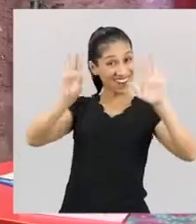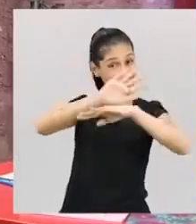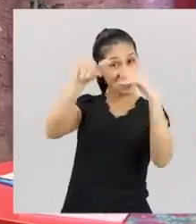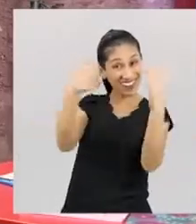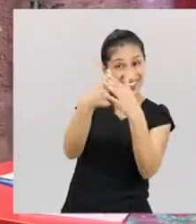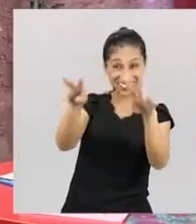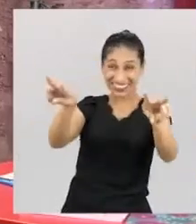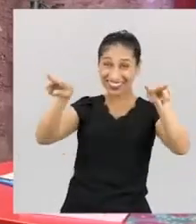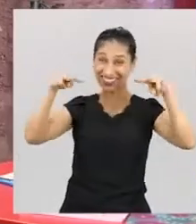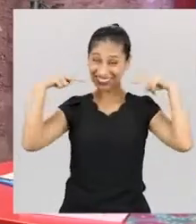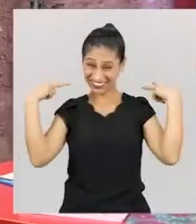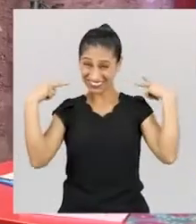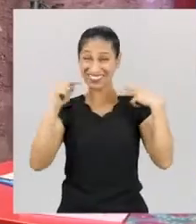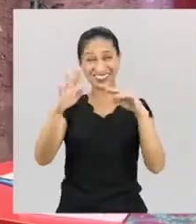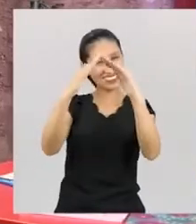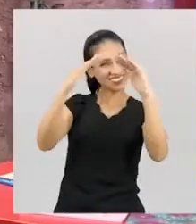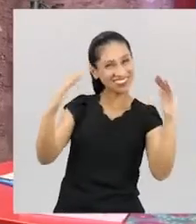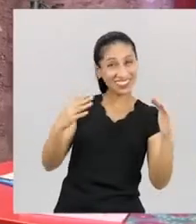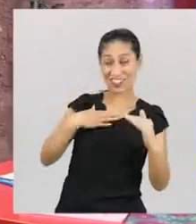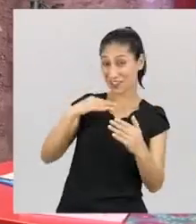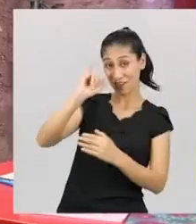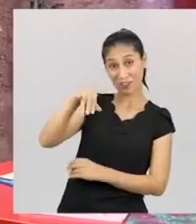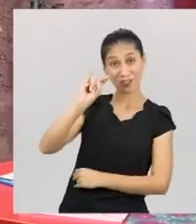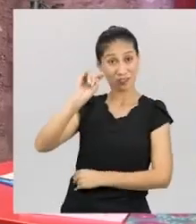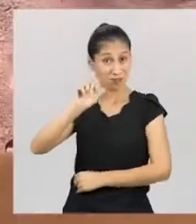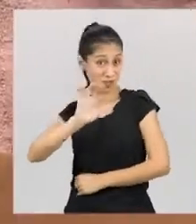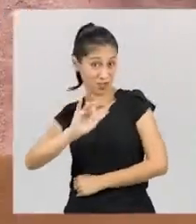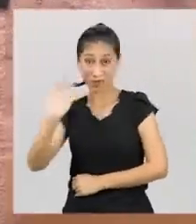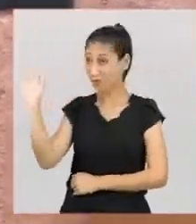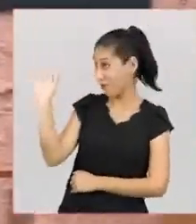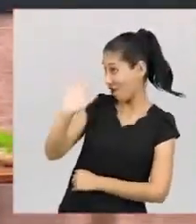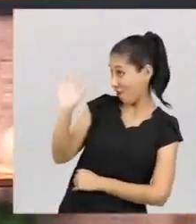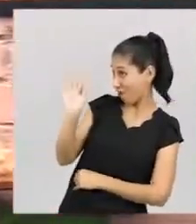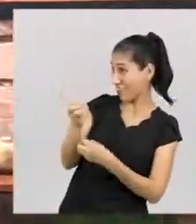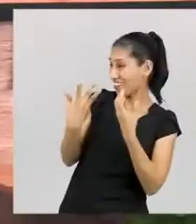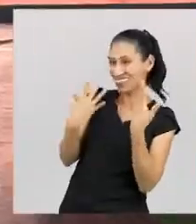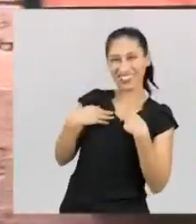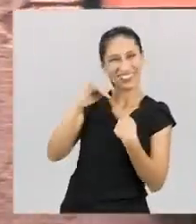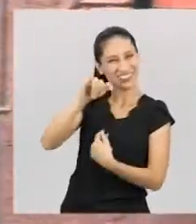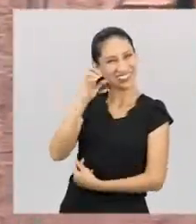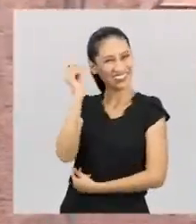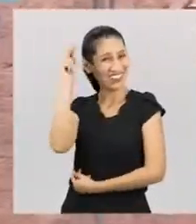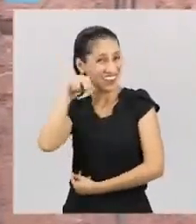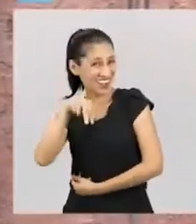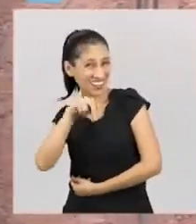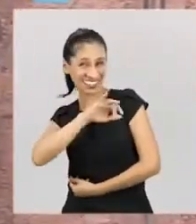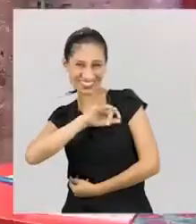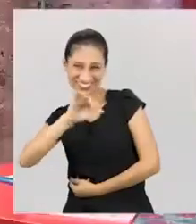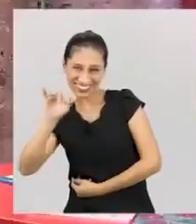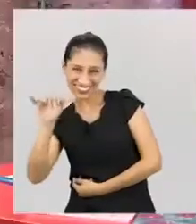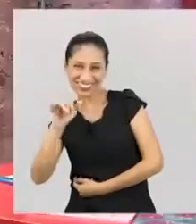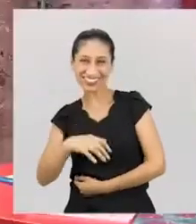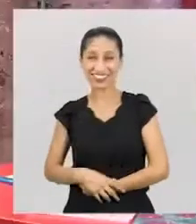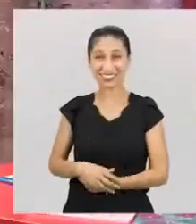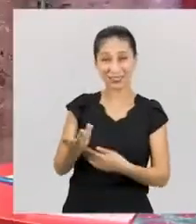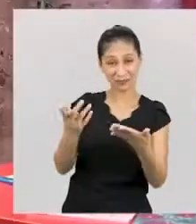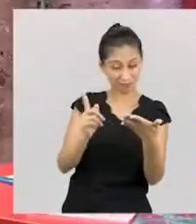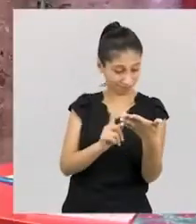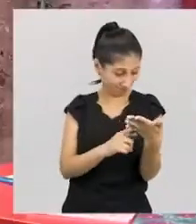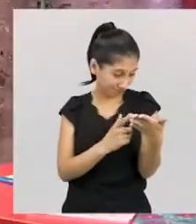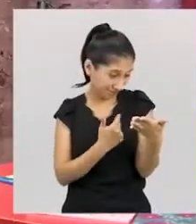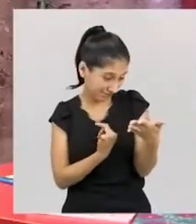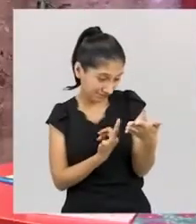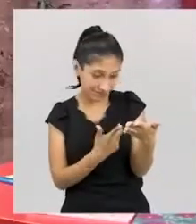13. Hola a todos los que nos están viendo desde sus casas. Yo soy Julia. Hola, ¿qué tal? Y yo soy Joaquín.